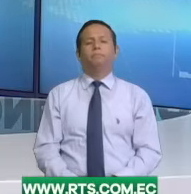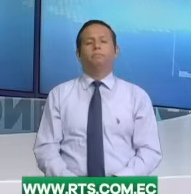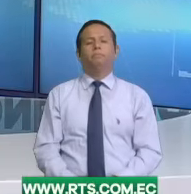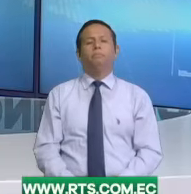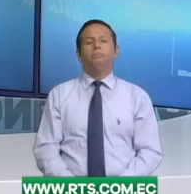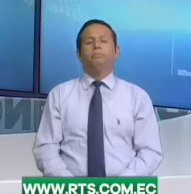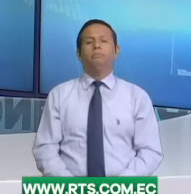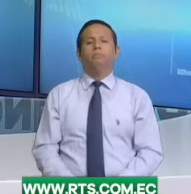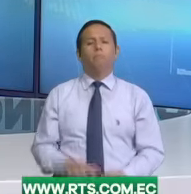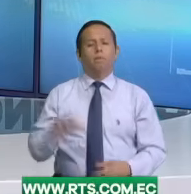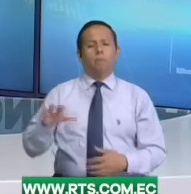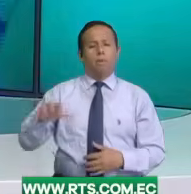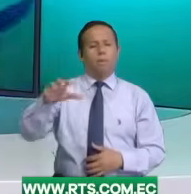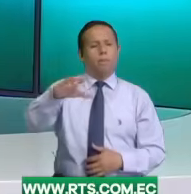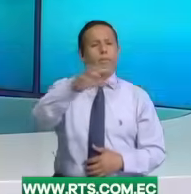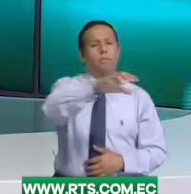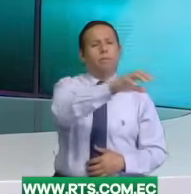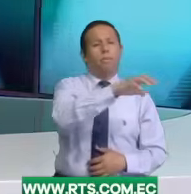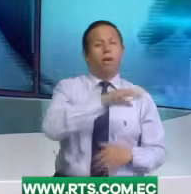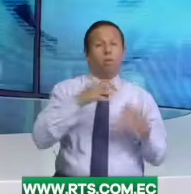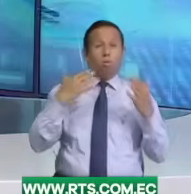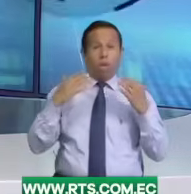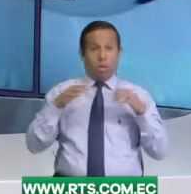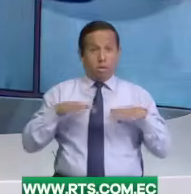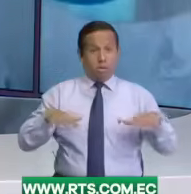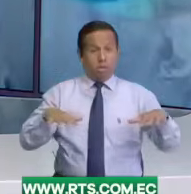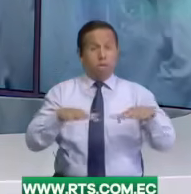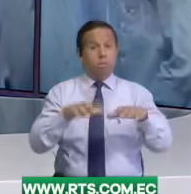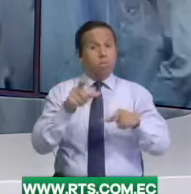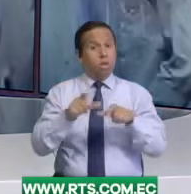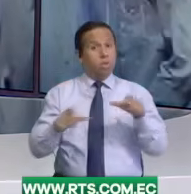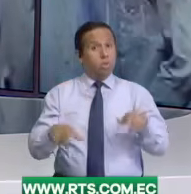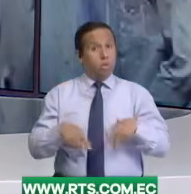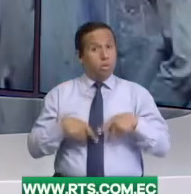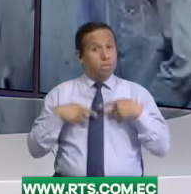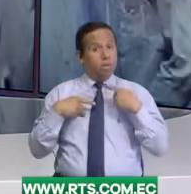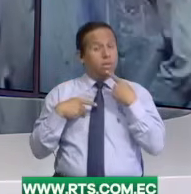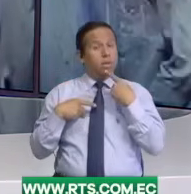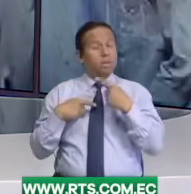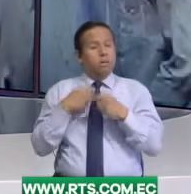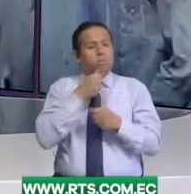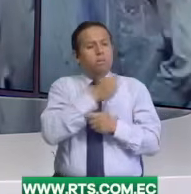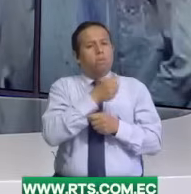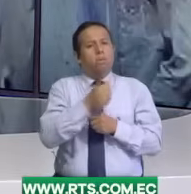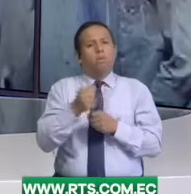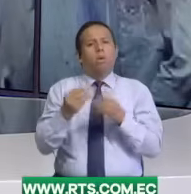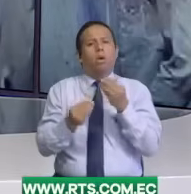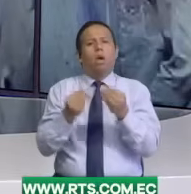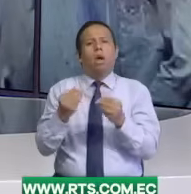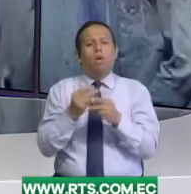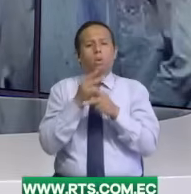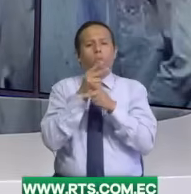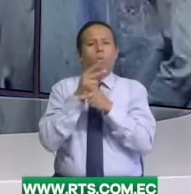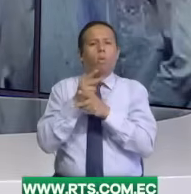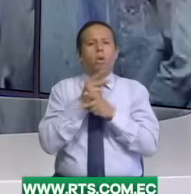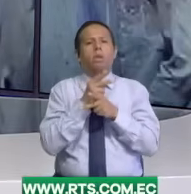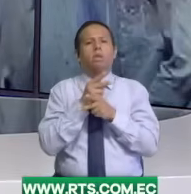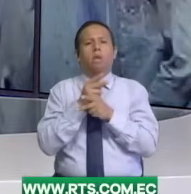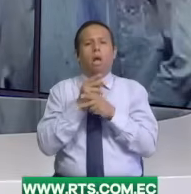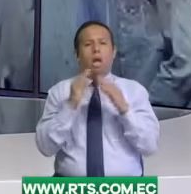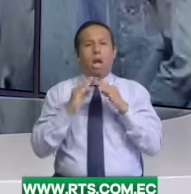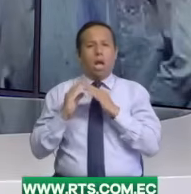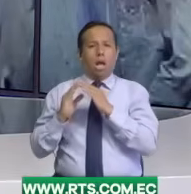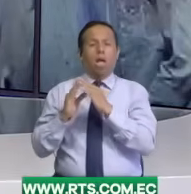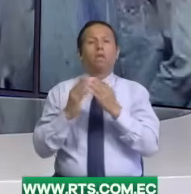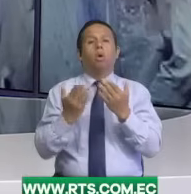En varios sectores residenciales de Guayaquil, los moradores intentan protegerse con instalación de puertas y